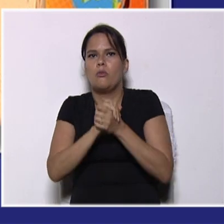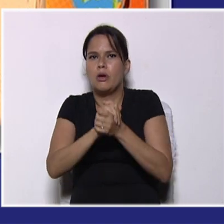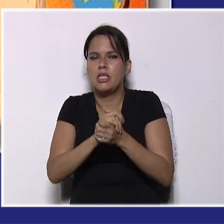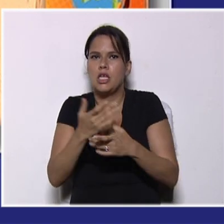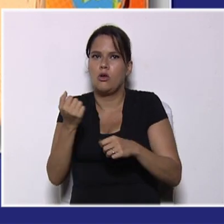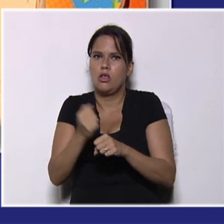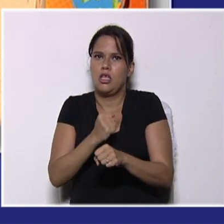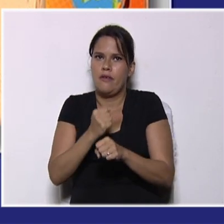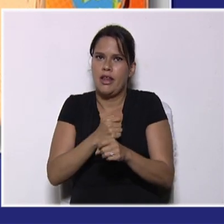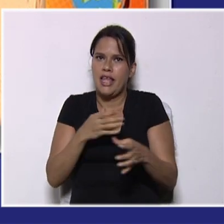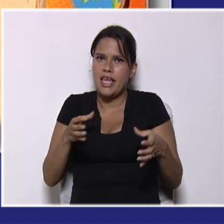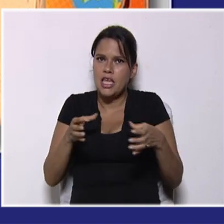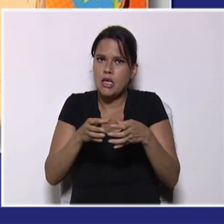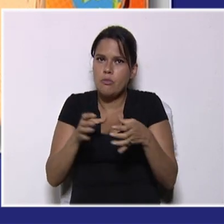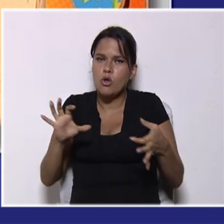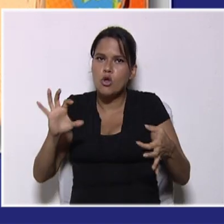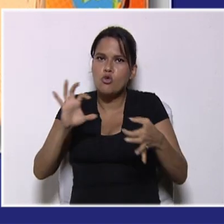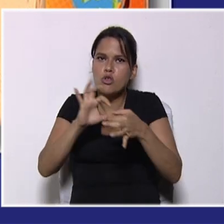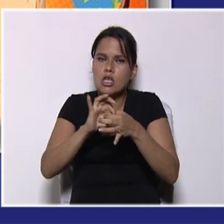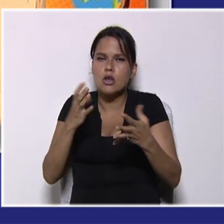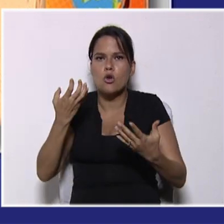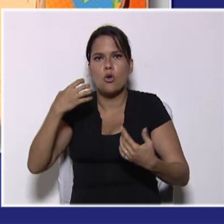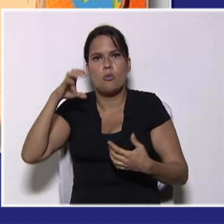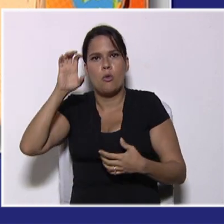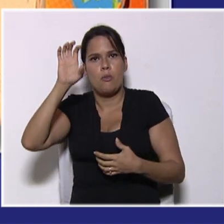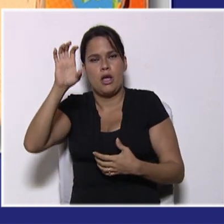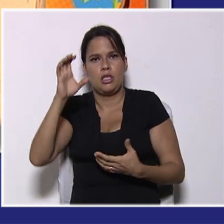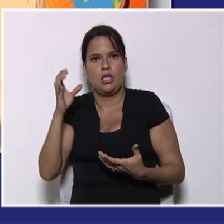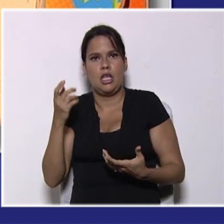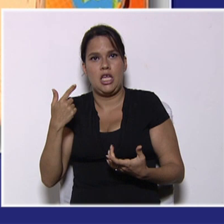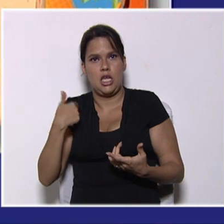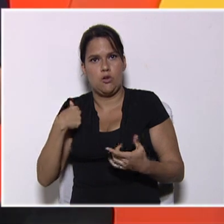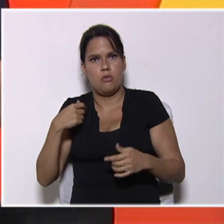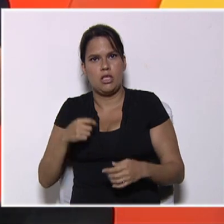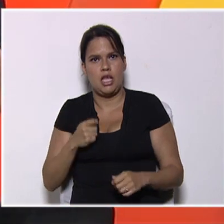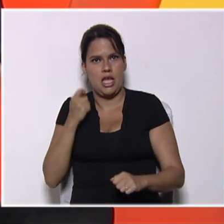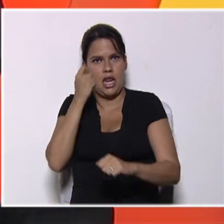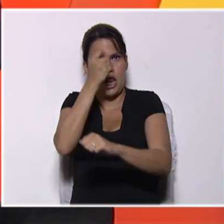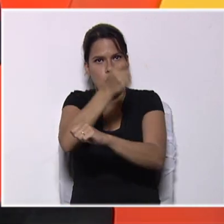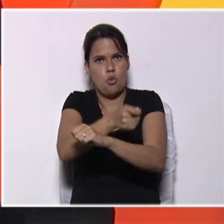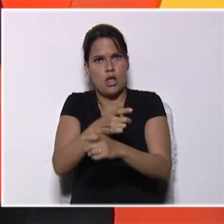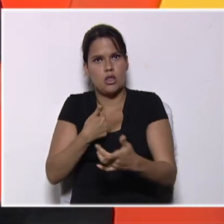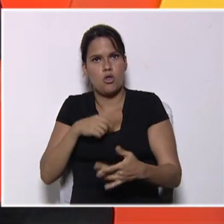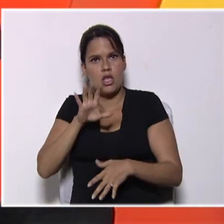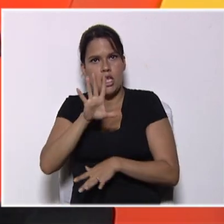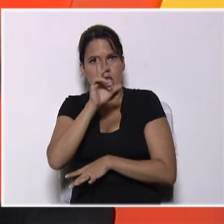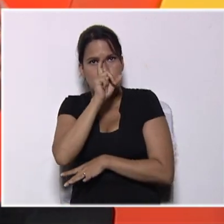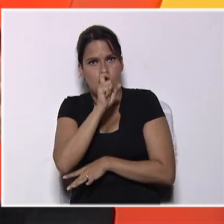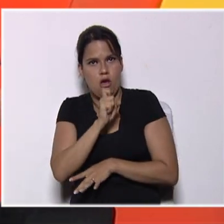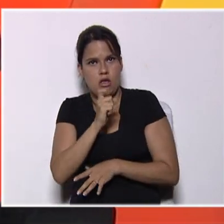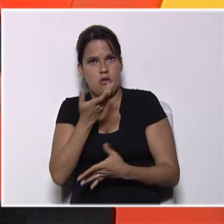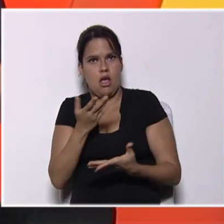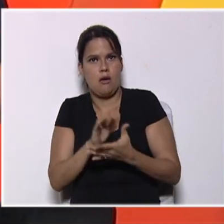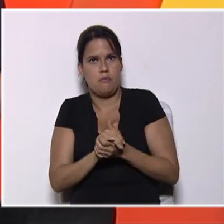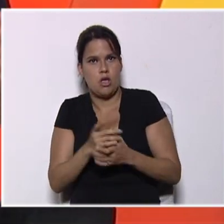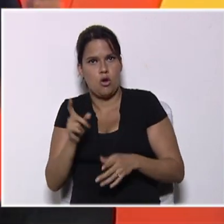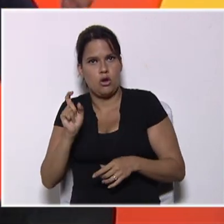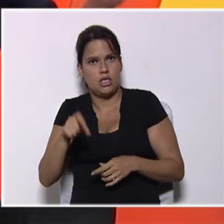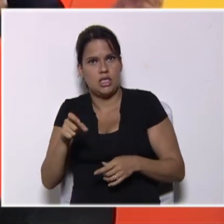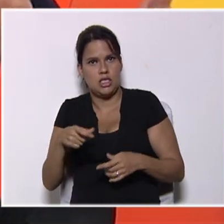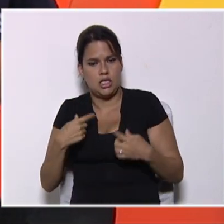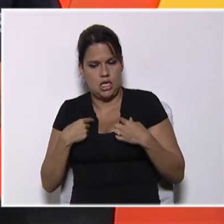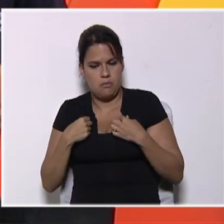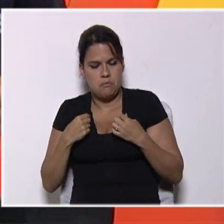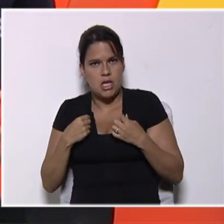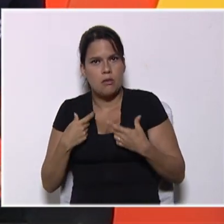en equipo, de unirnos como patria, y en mi caso, que yo me esté graduando de quinto año, por ejemplo, y algún compañero lo necesita, o mi hermano, bueno, yo le